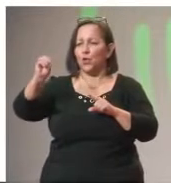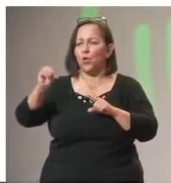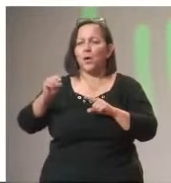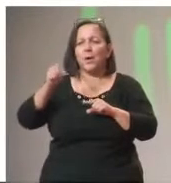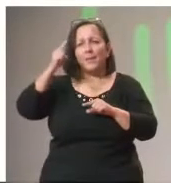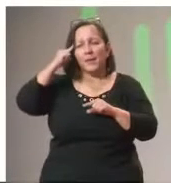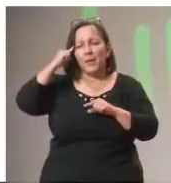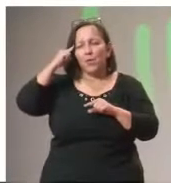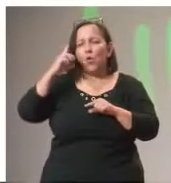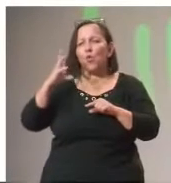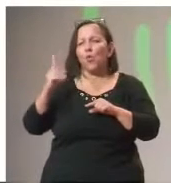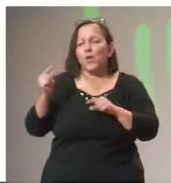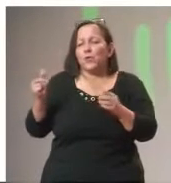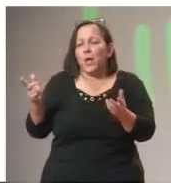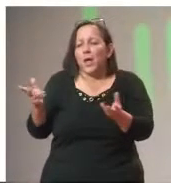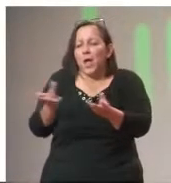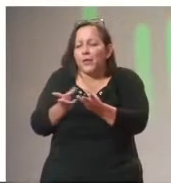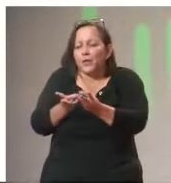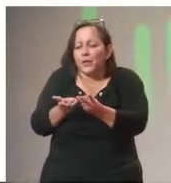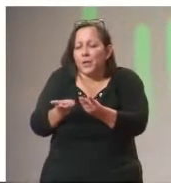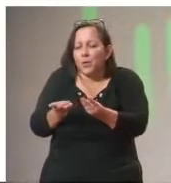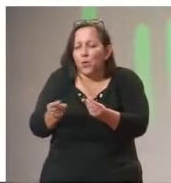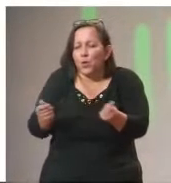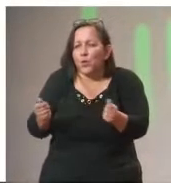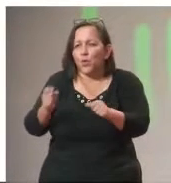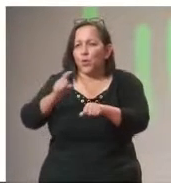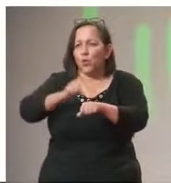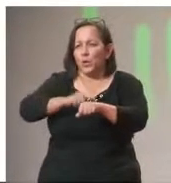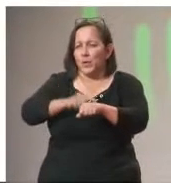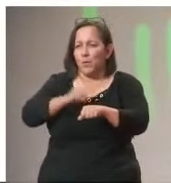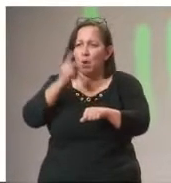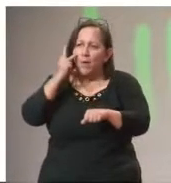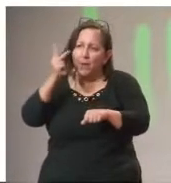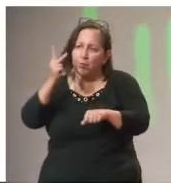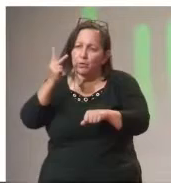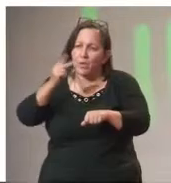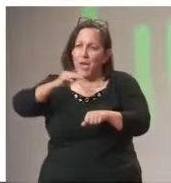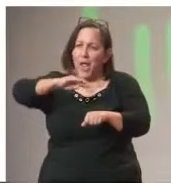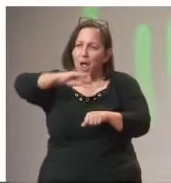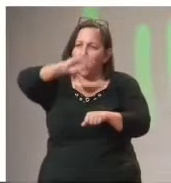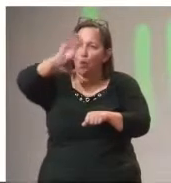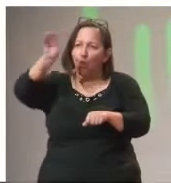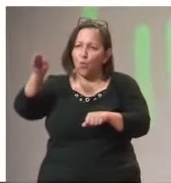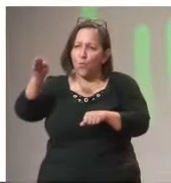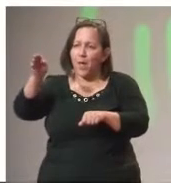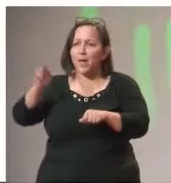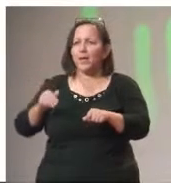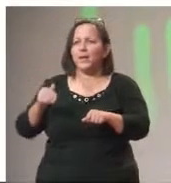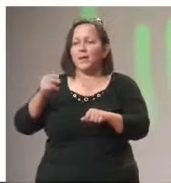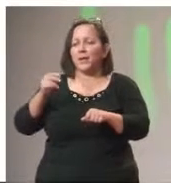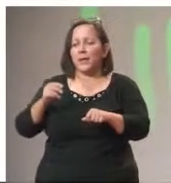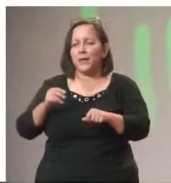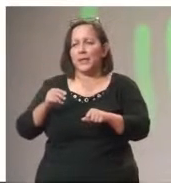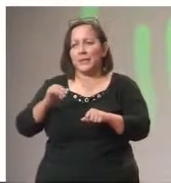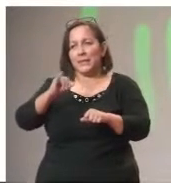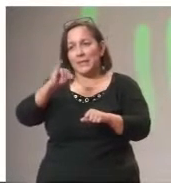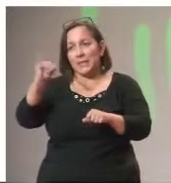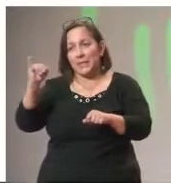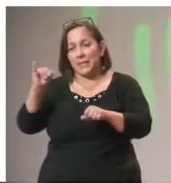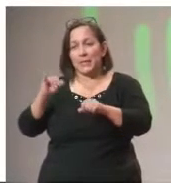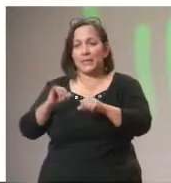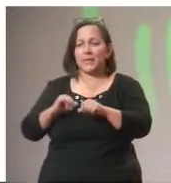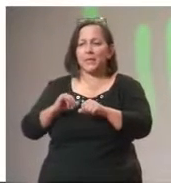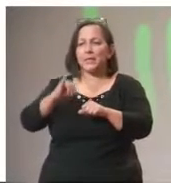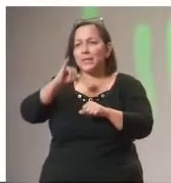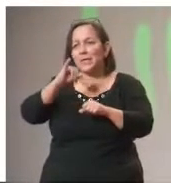se ha degradado con el tiempo. Entonces la curva que ustedes ven allí inferior izquierda es lo que llamamos la curva de la bomba de